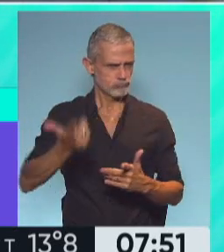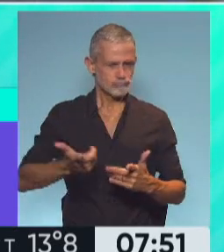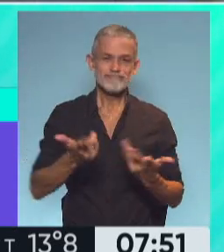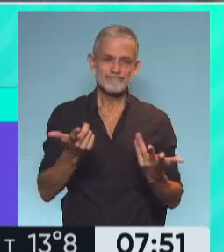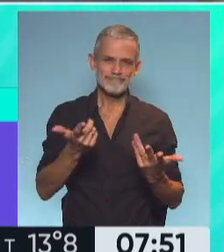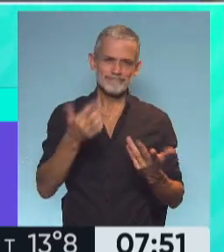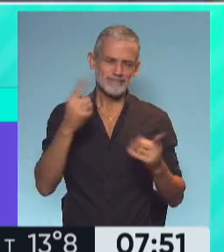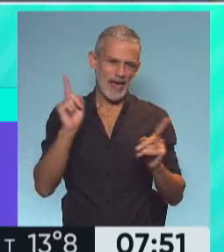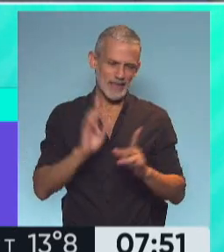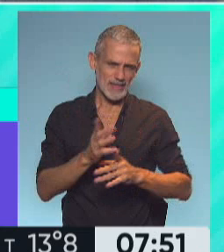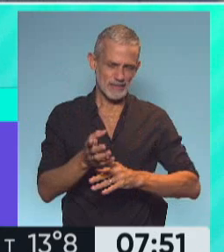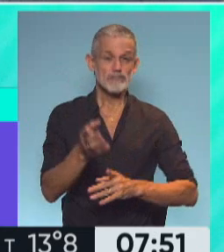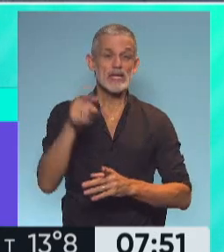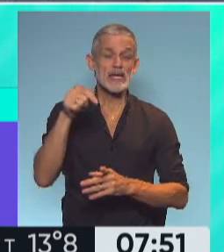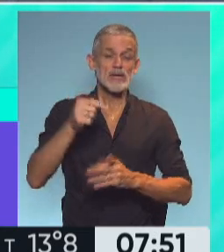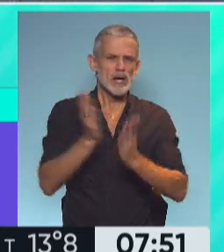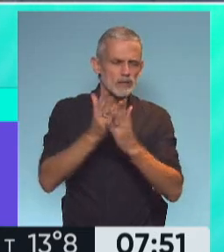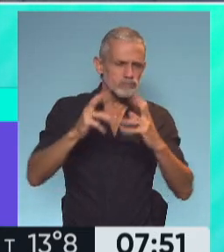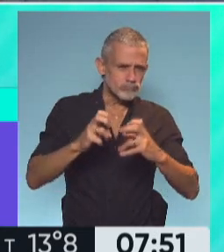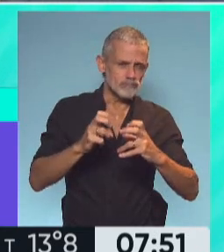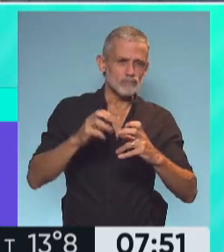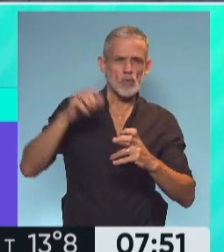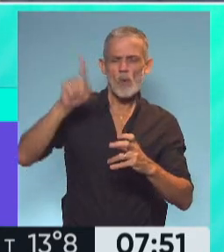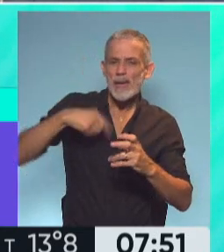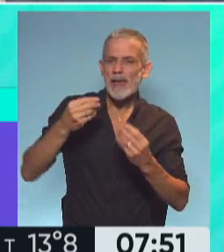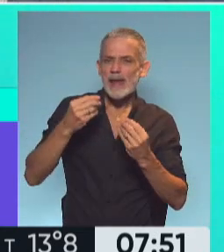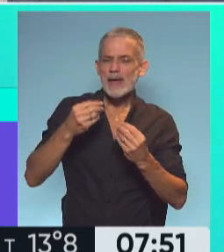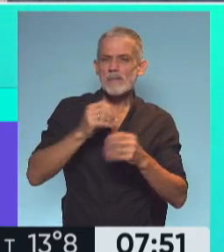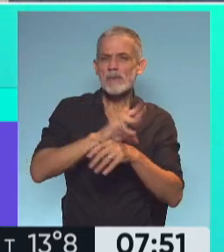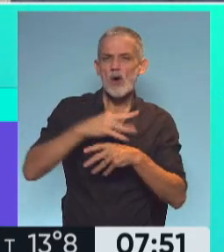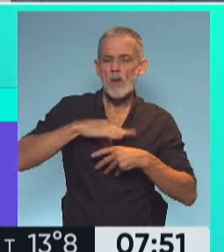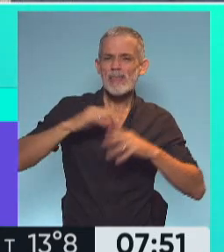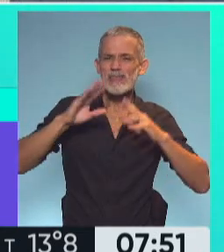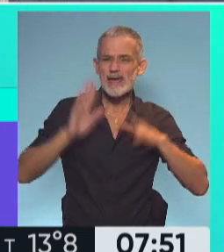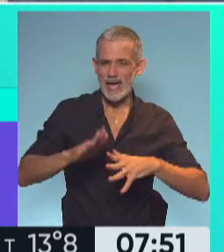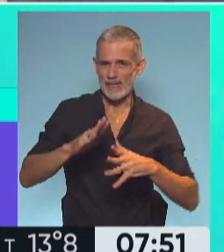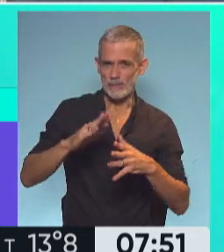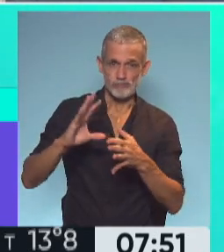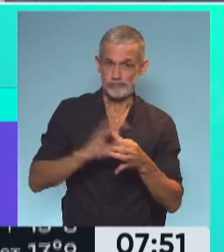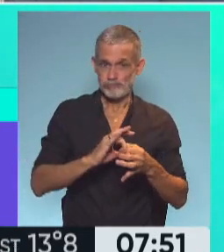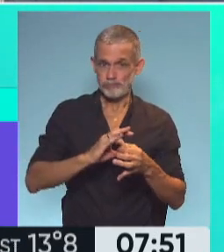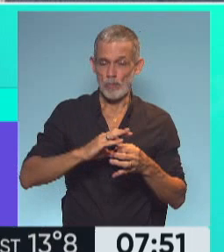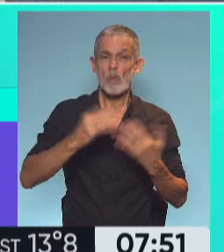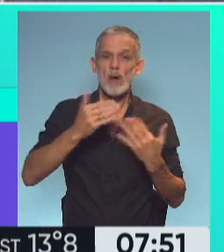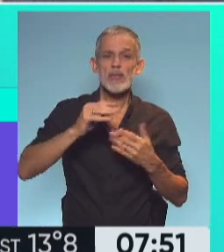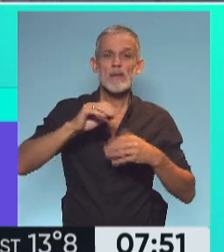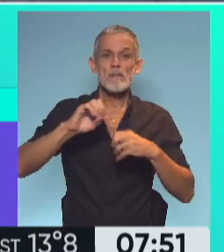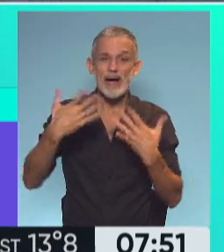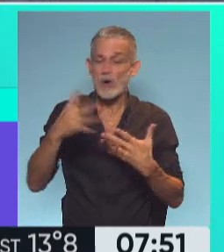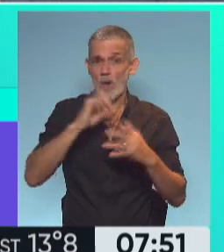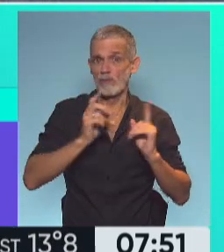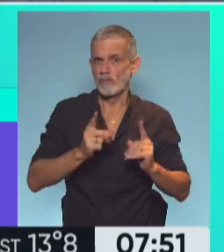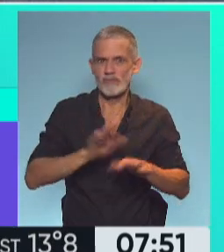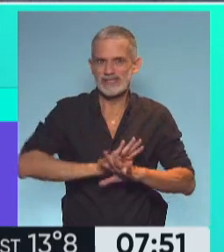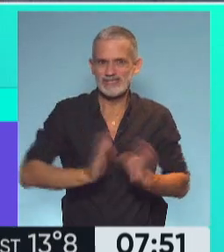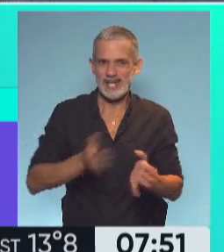que se realizaron hasta este momento, ¿estas consecuencias o secuelas en un principio son irreversibles o tienen un